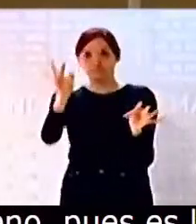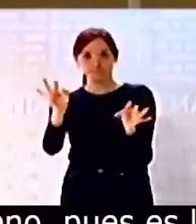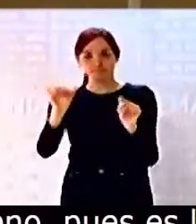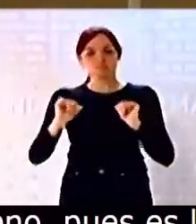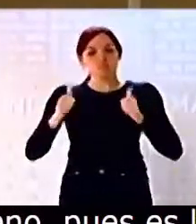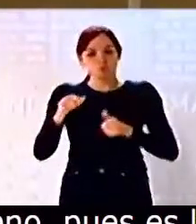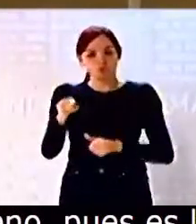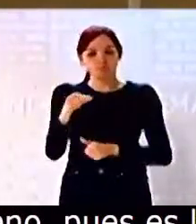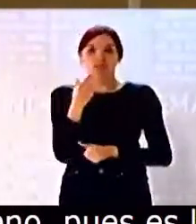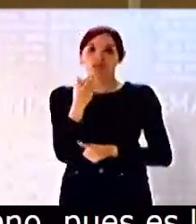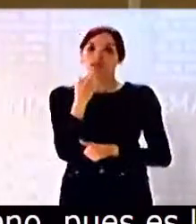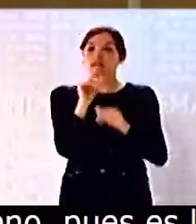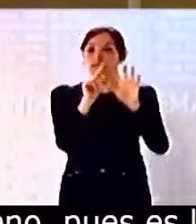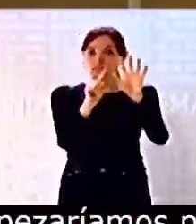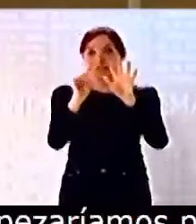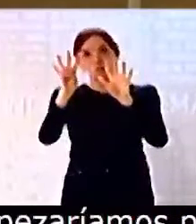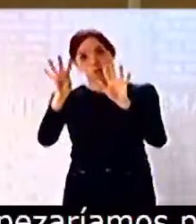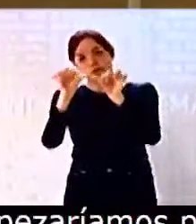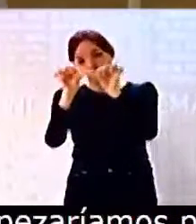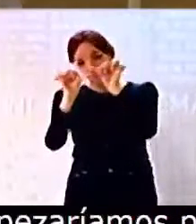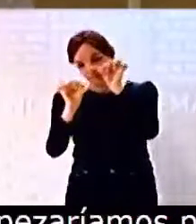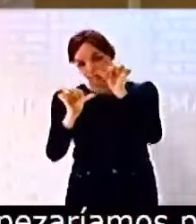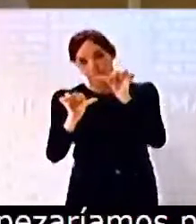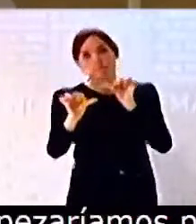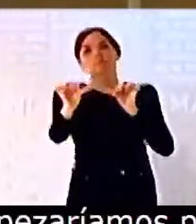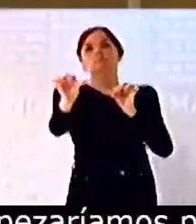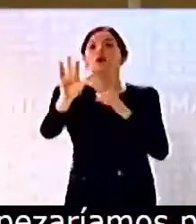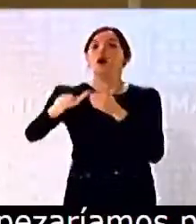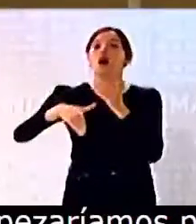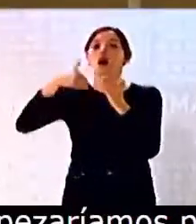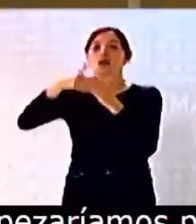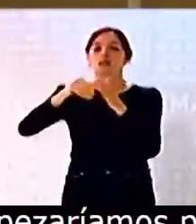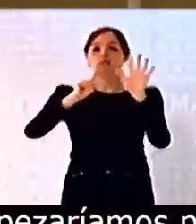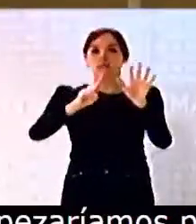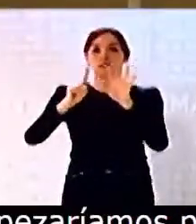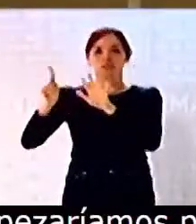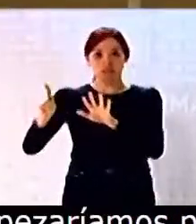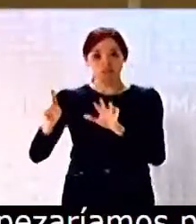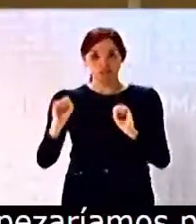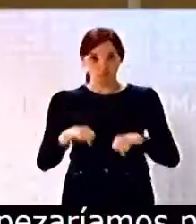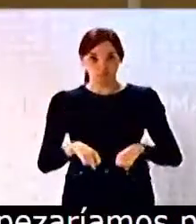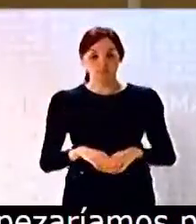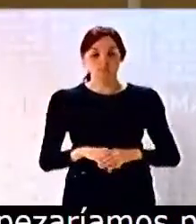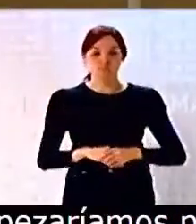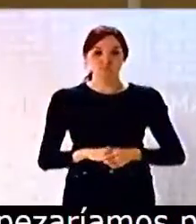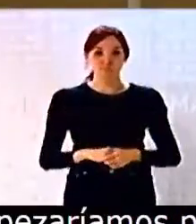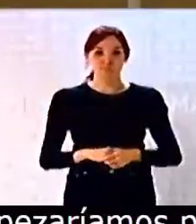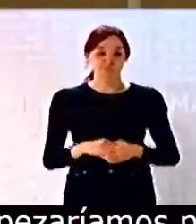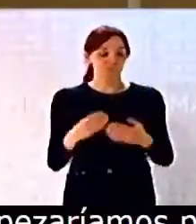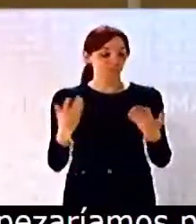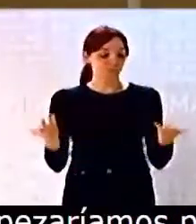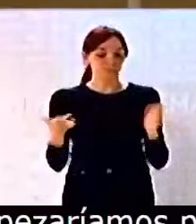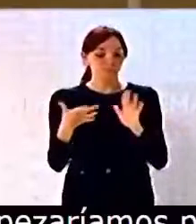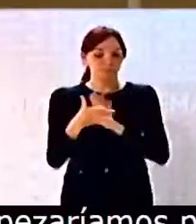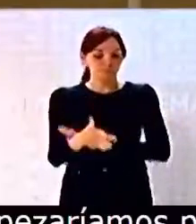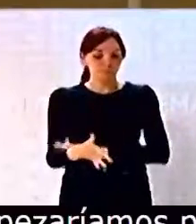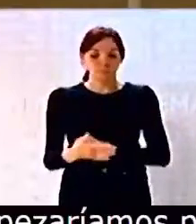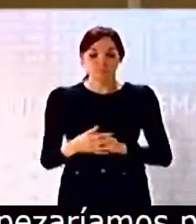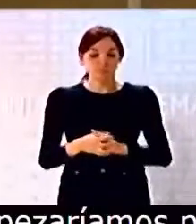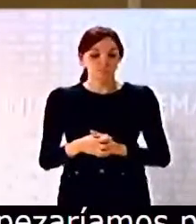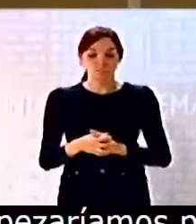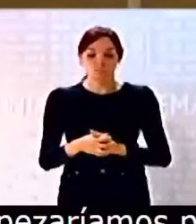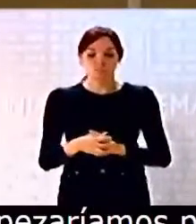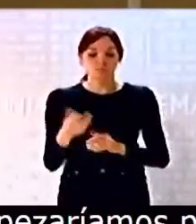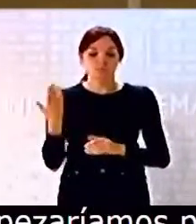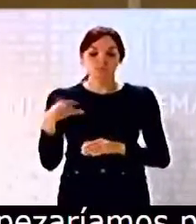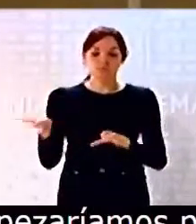Empezaríamos por los de 69 y de ahí hacia los de 66. Con lo cual,